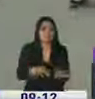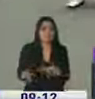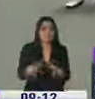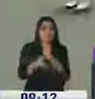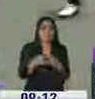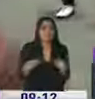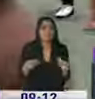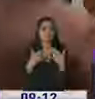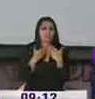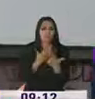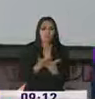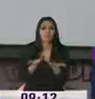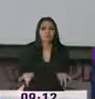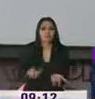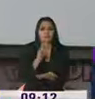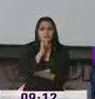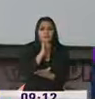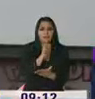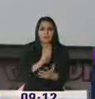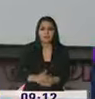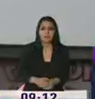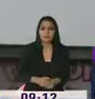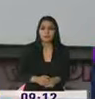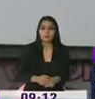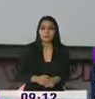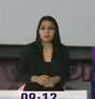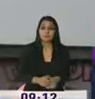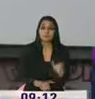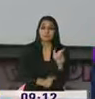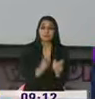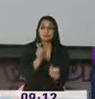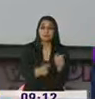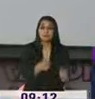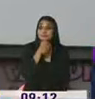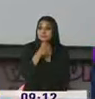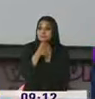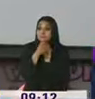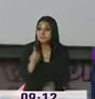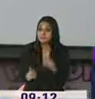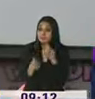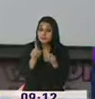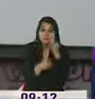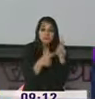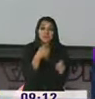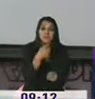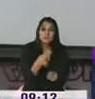combatir la crisis económica. La población dice que no ha habido realmente,